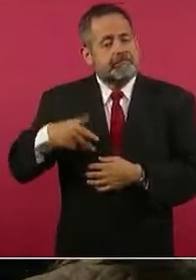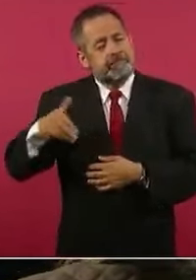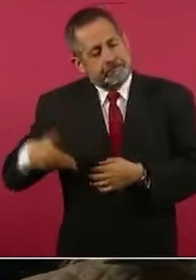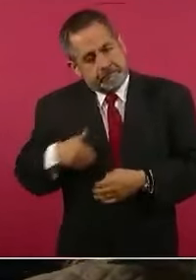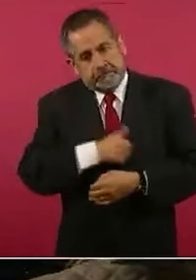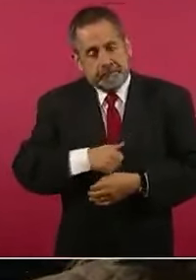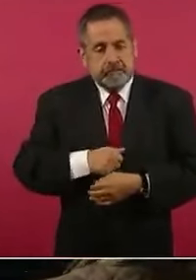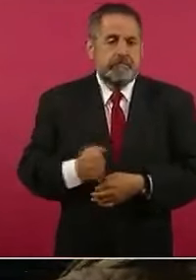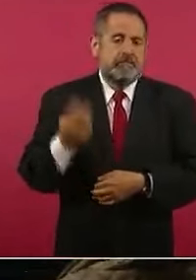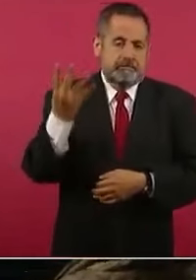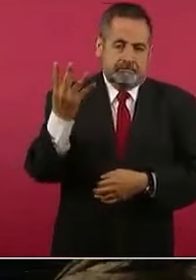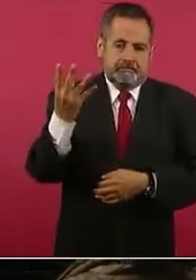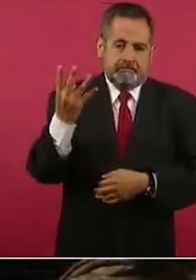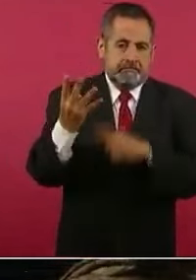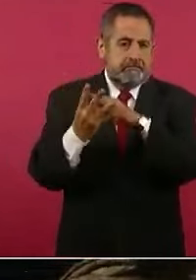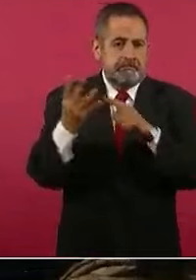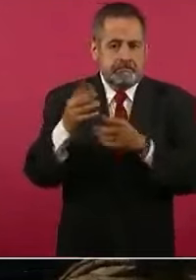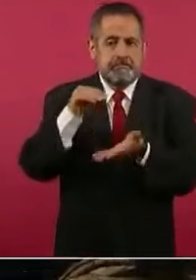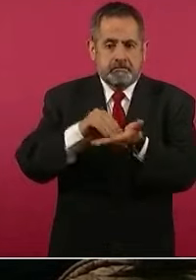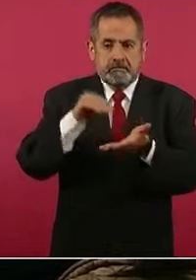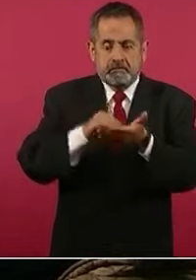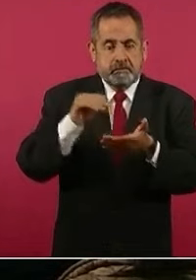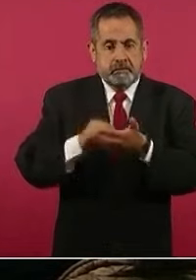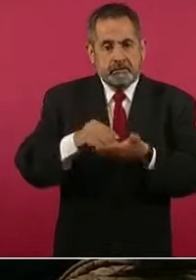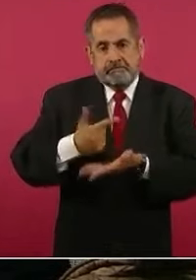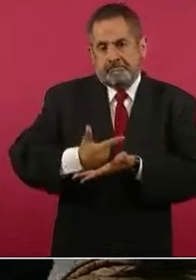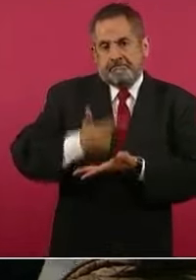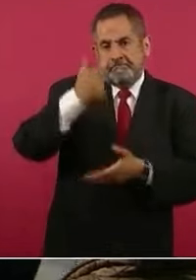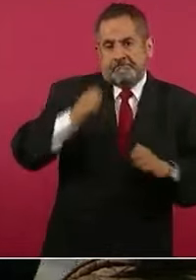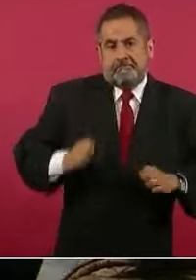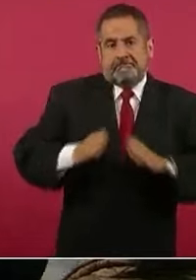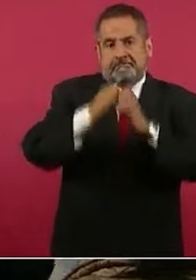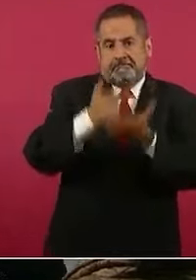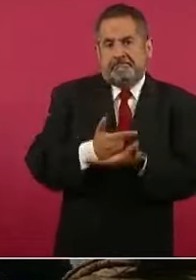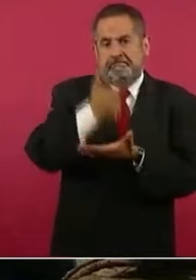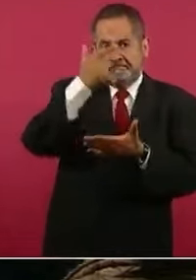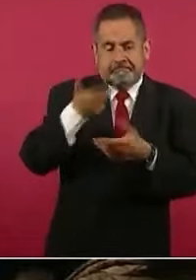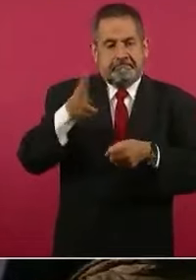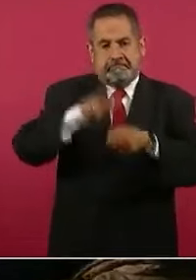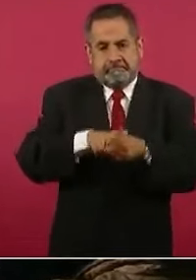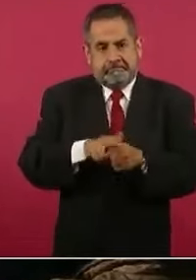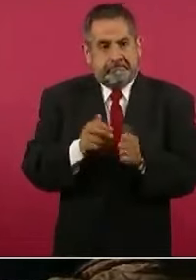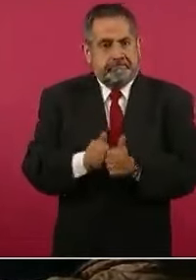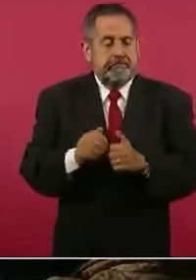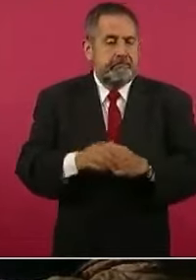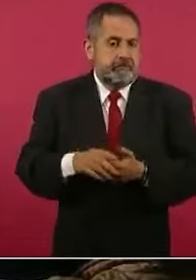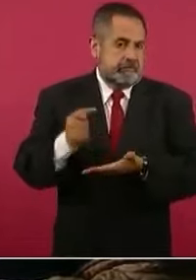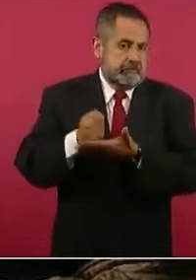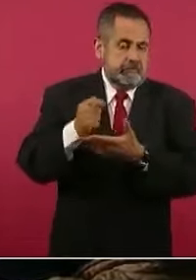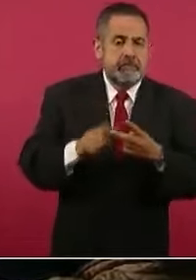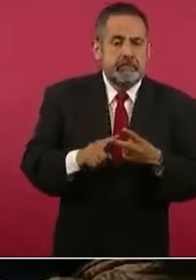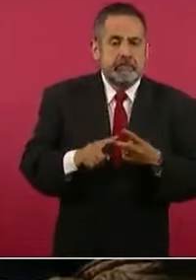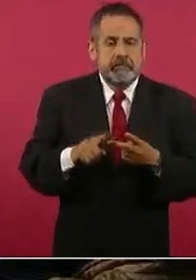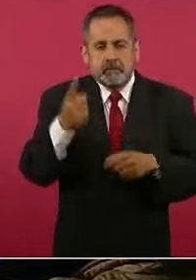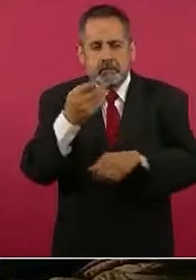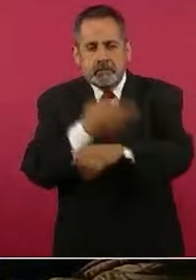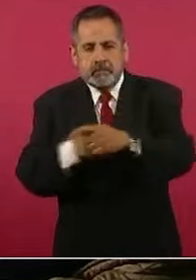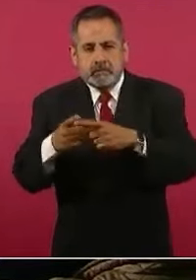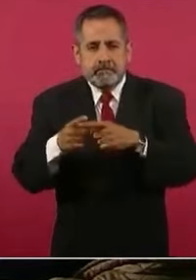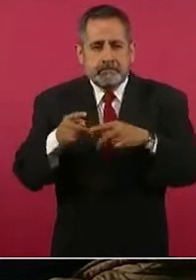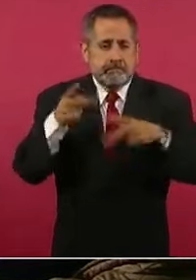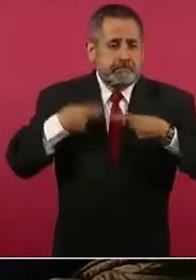4 de los cuales permanecen en unidad de cuidados intensivos. Sobre la 1 de la tarde, varias graderías colmadas de público